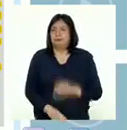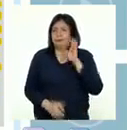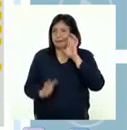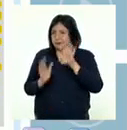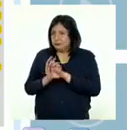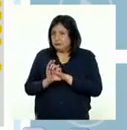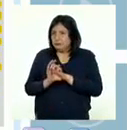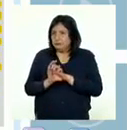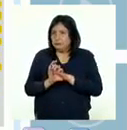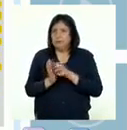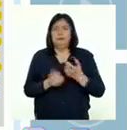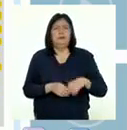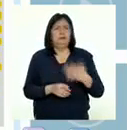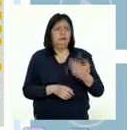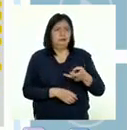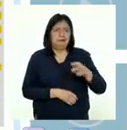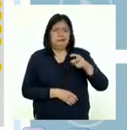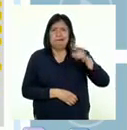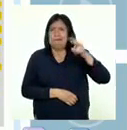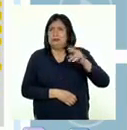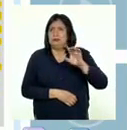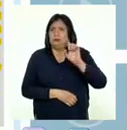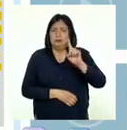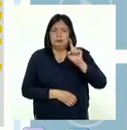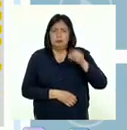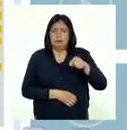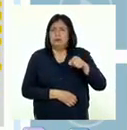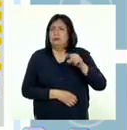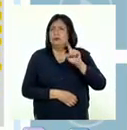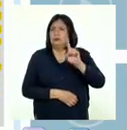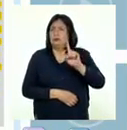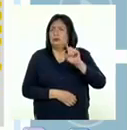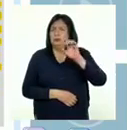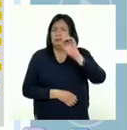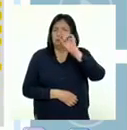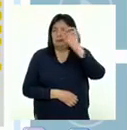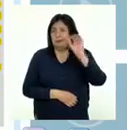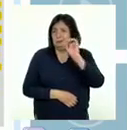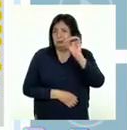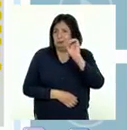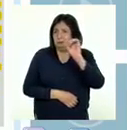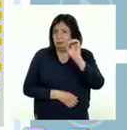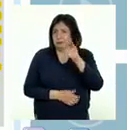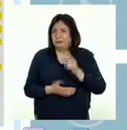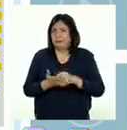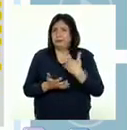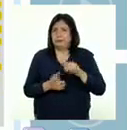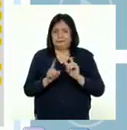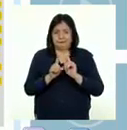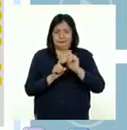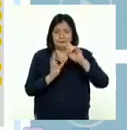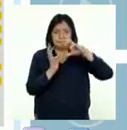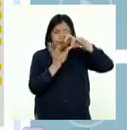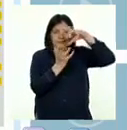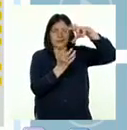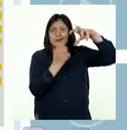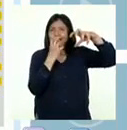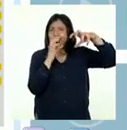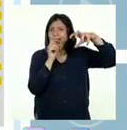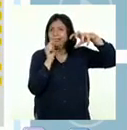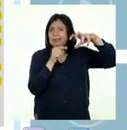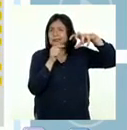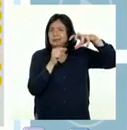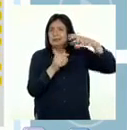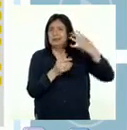Por ejemplo, se ha aumentado en 1.1 grados Celsius la temperatura del